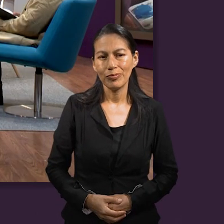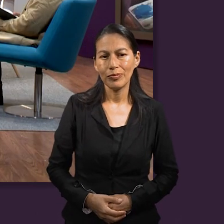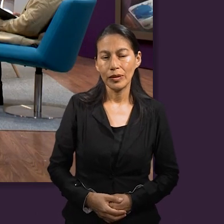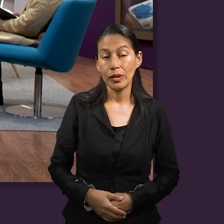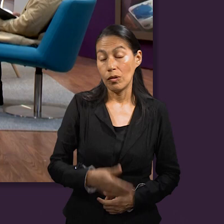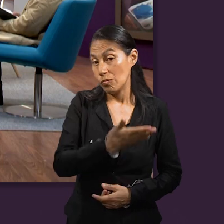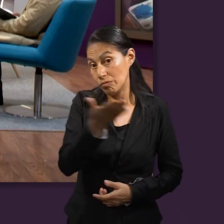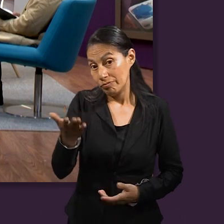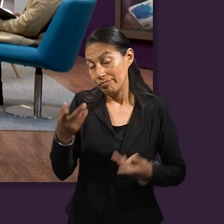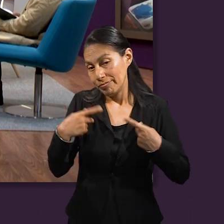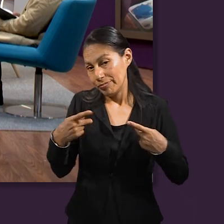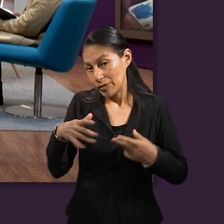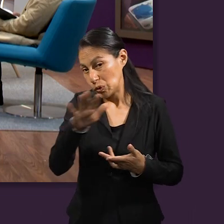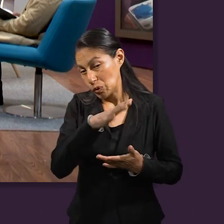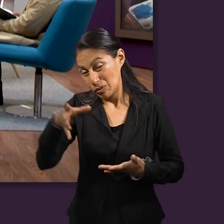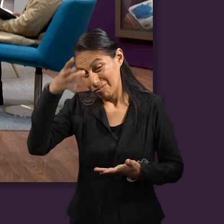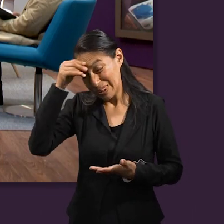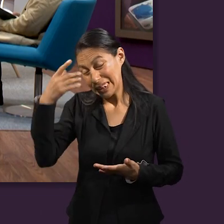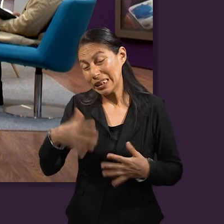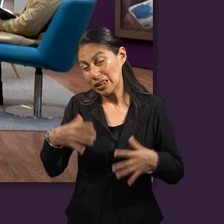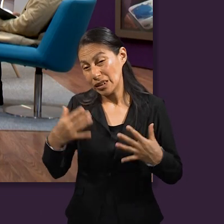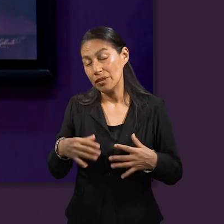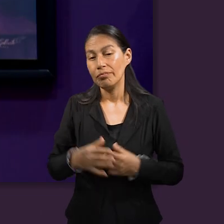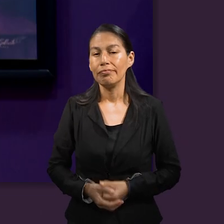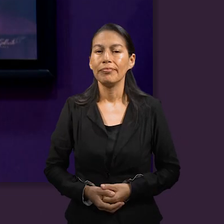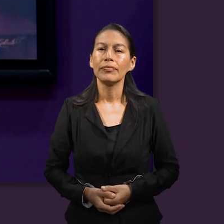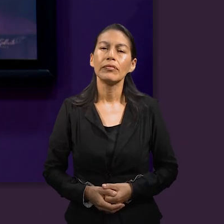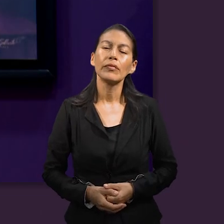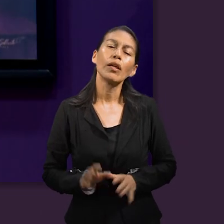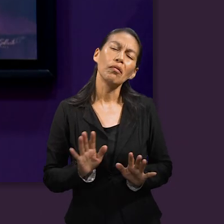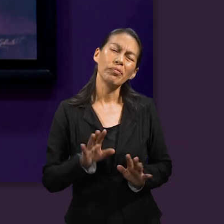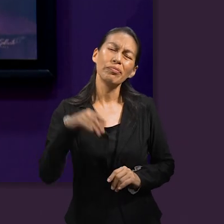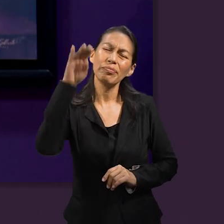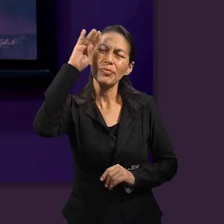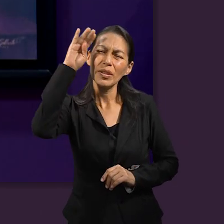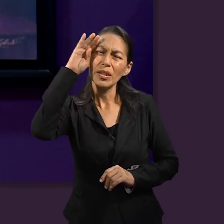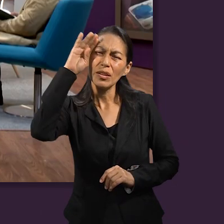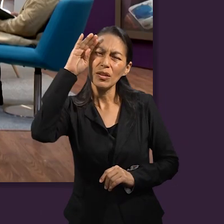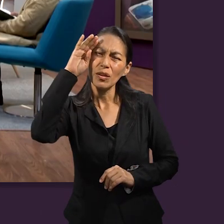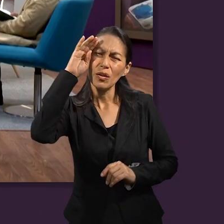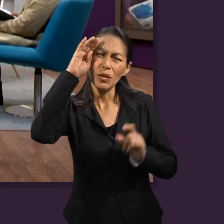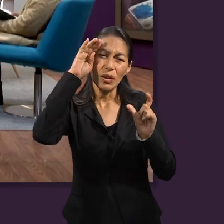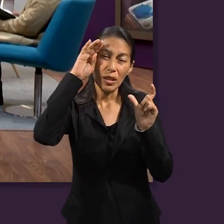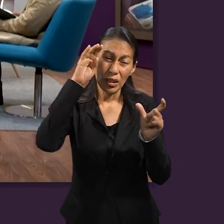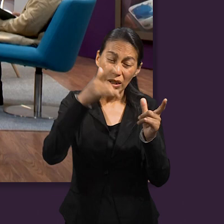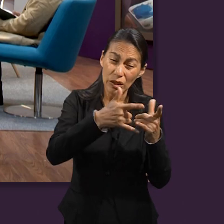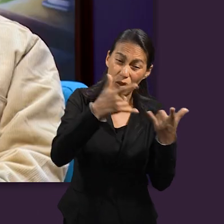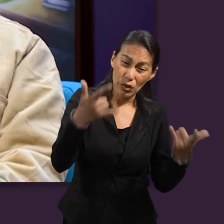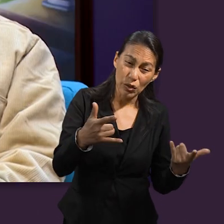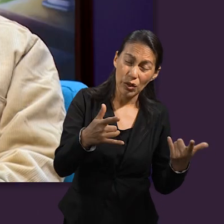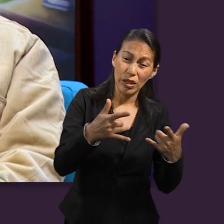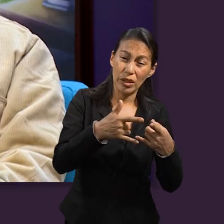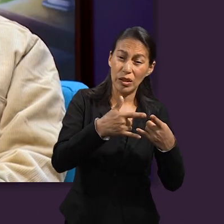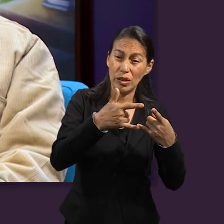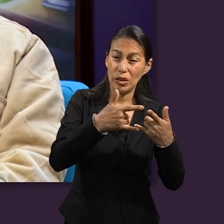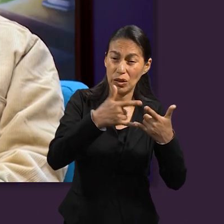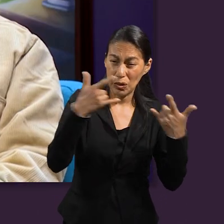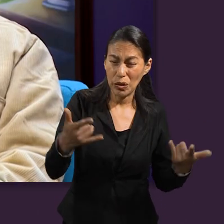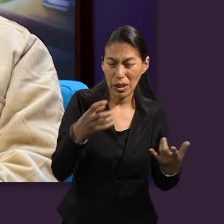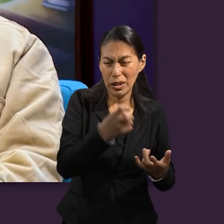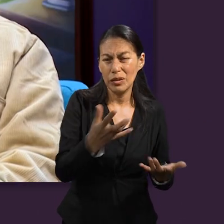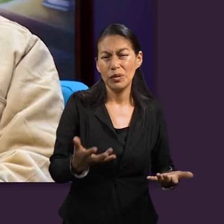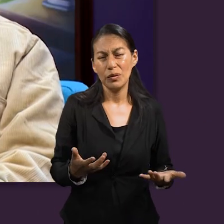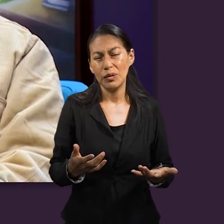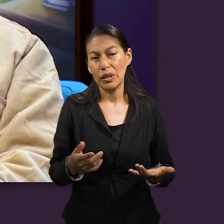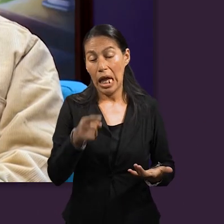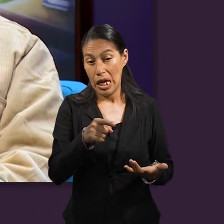esa es una gran lección para el mundo actual yo creo que esta parte de la historia en el contexto